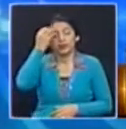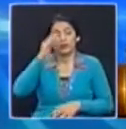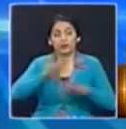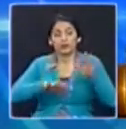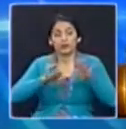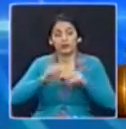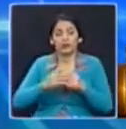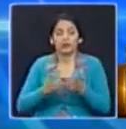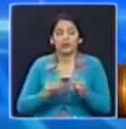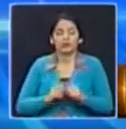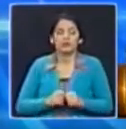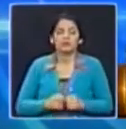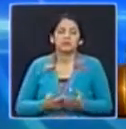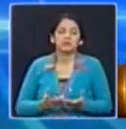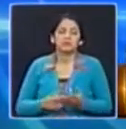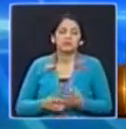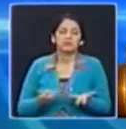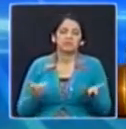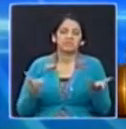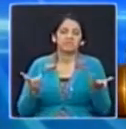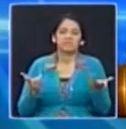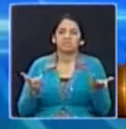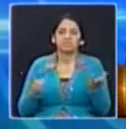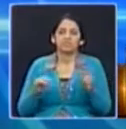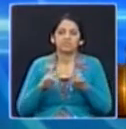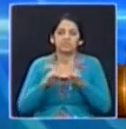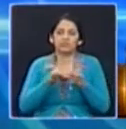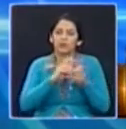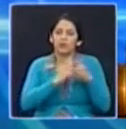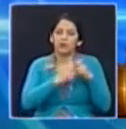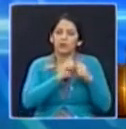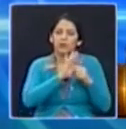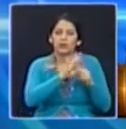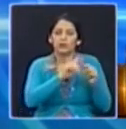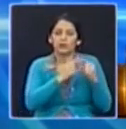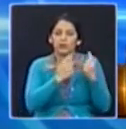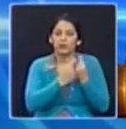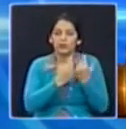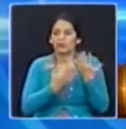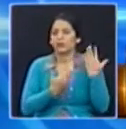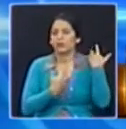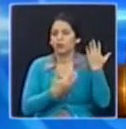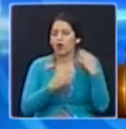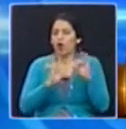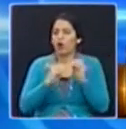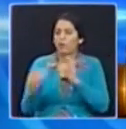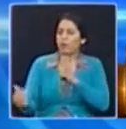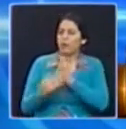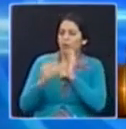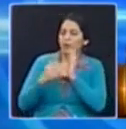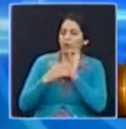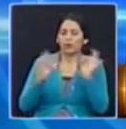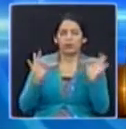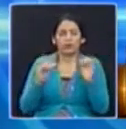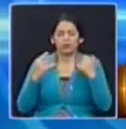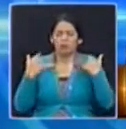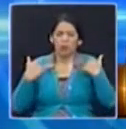afectividad, temas de confrontación política o ser oposición, tiene que